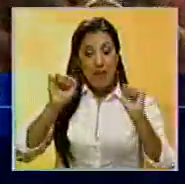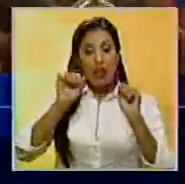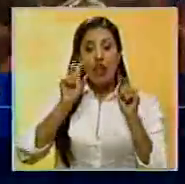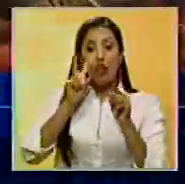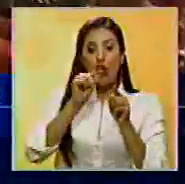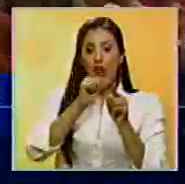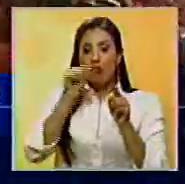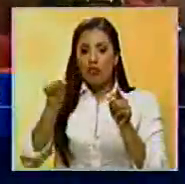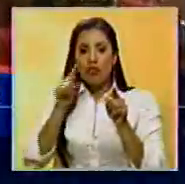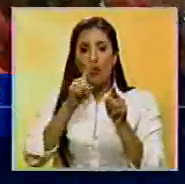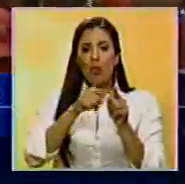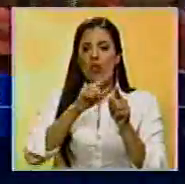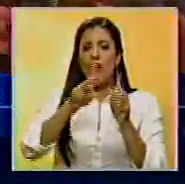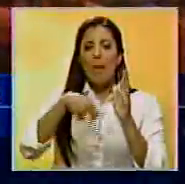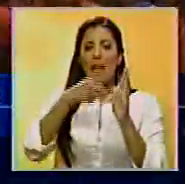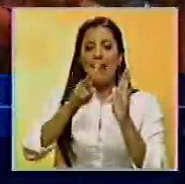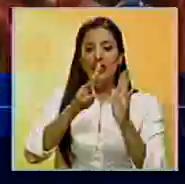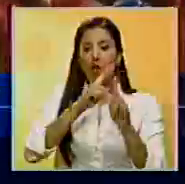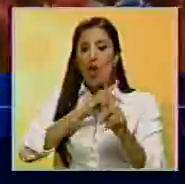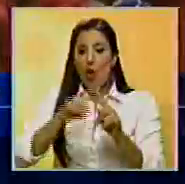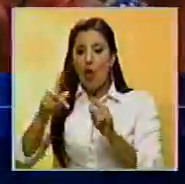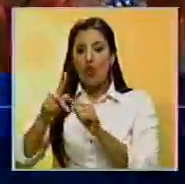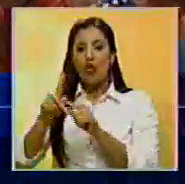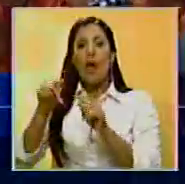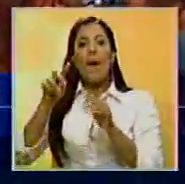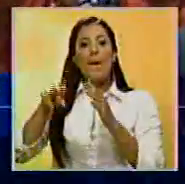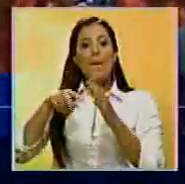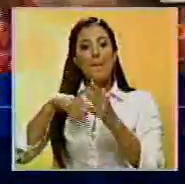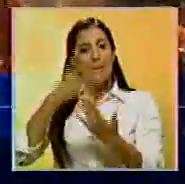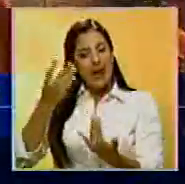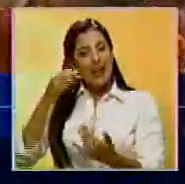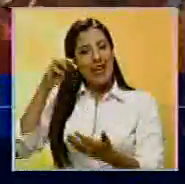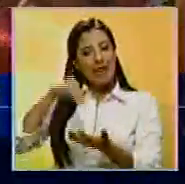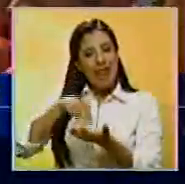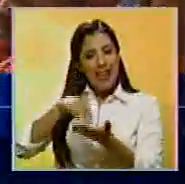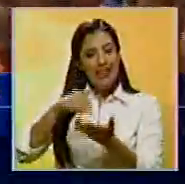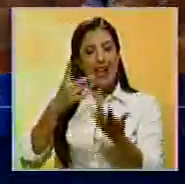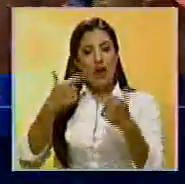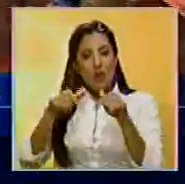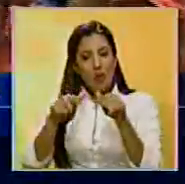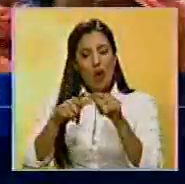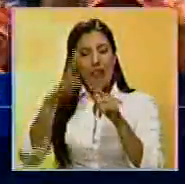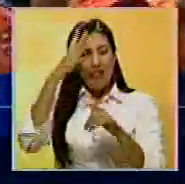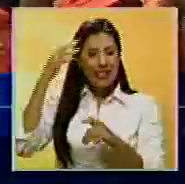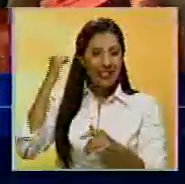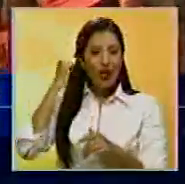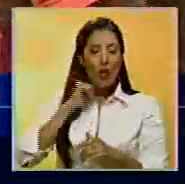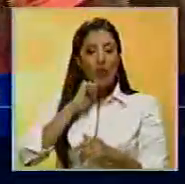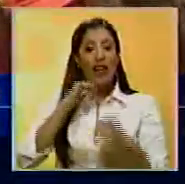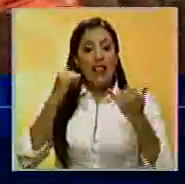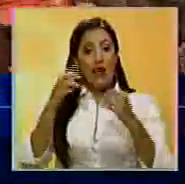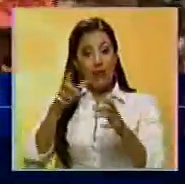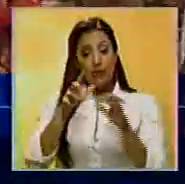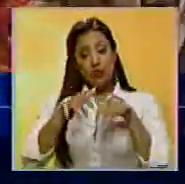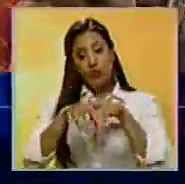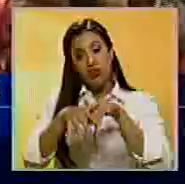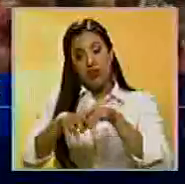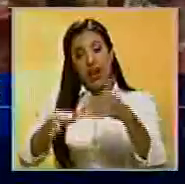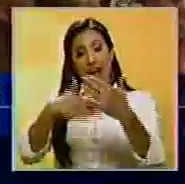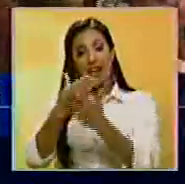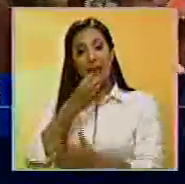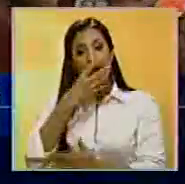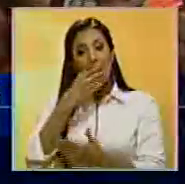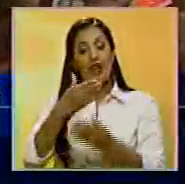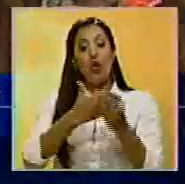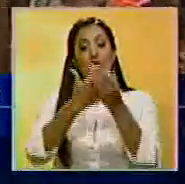puntos uno Plaza Venezuela y otro desde parque Miranda para llegar a palacio de Miraflores los transportistas entregarán un documento de